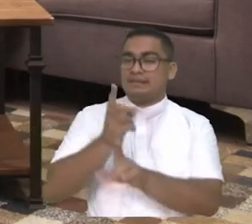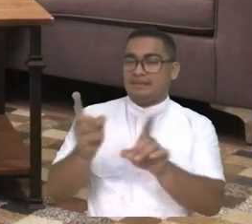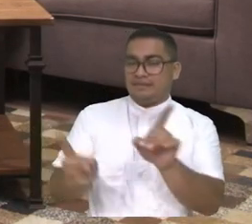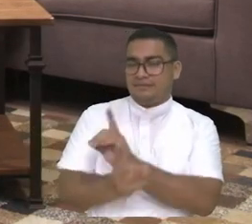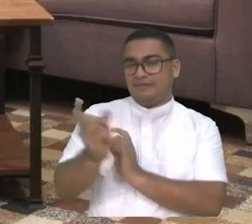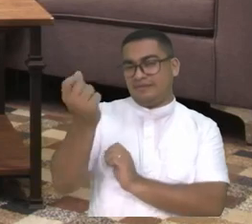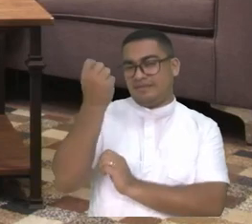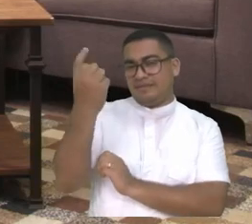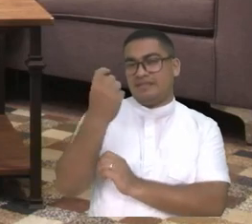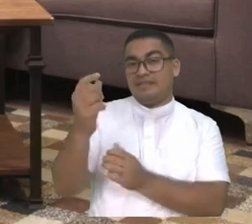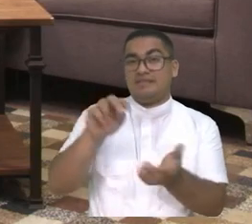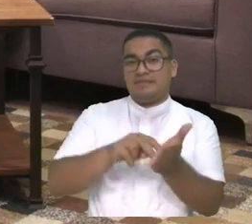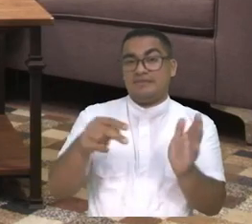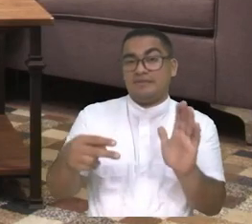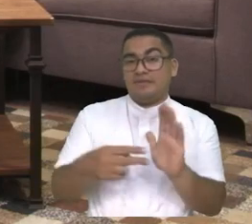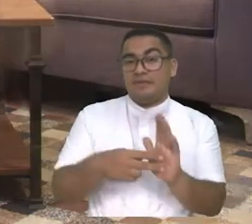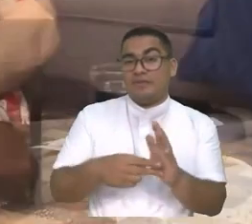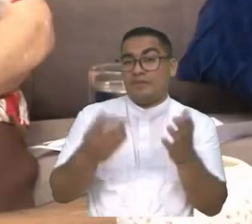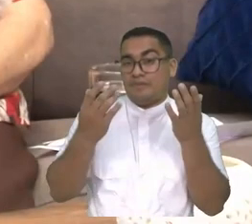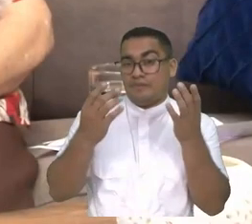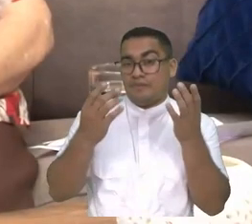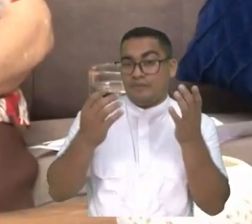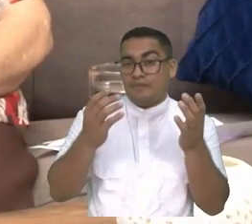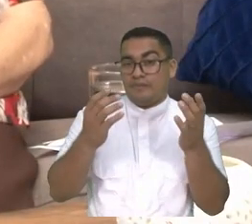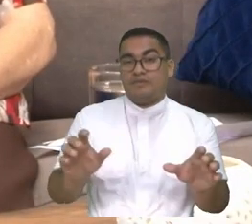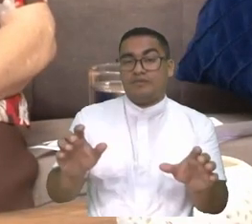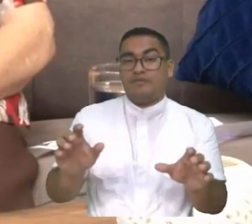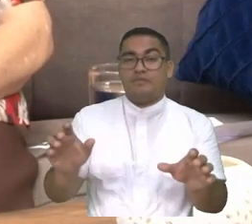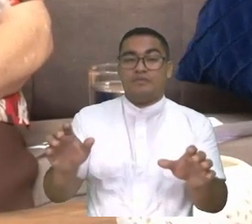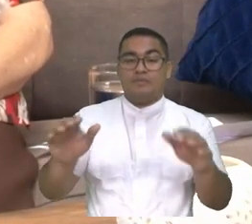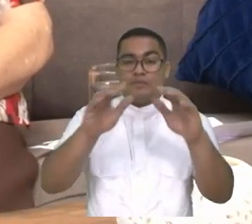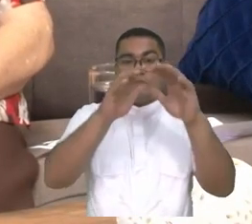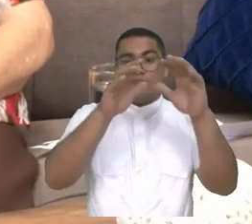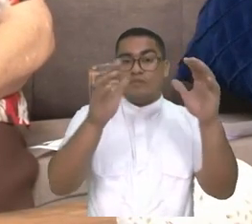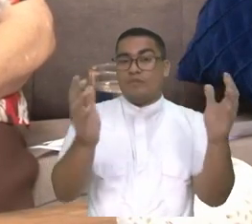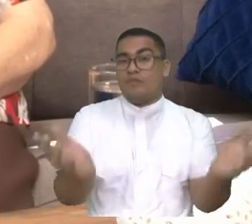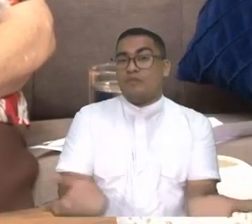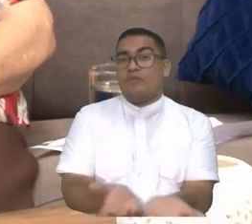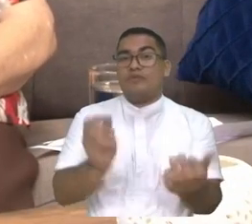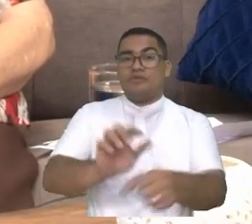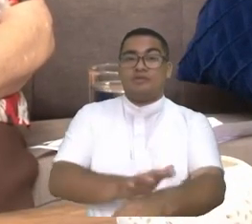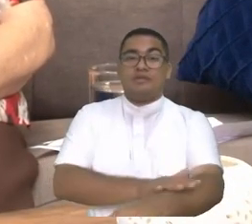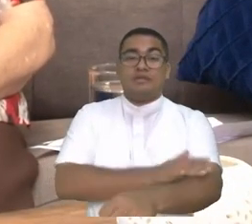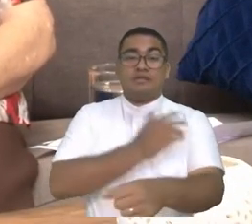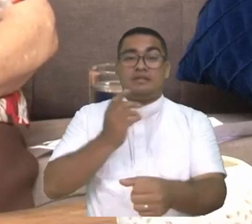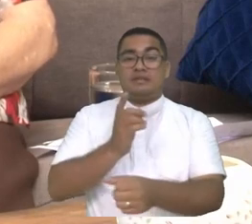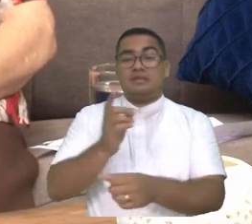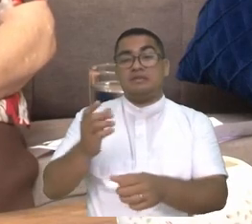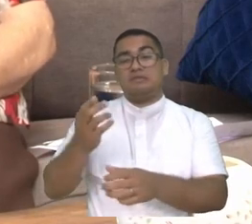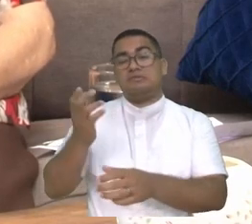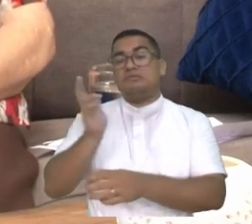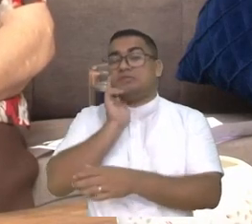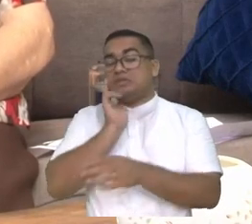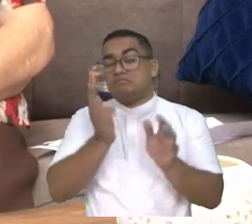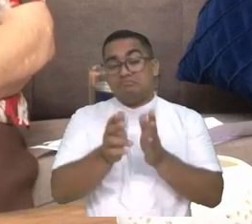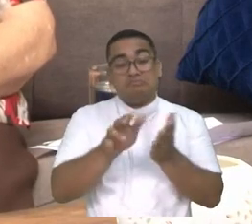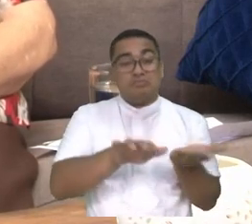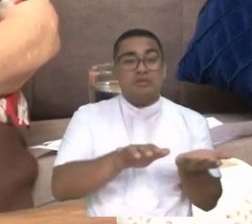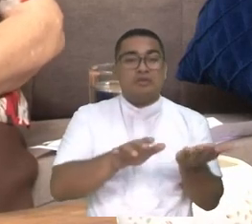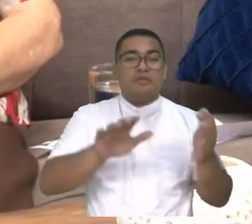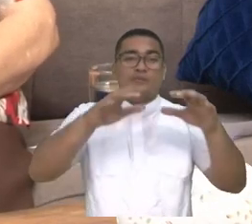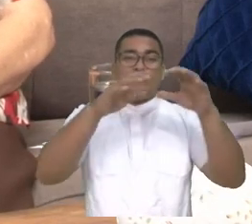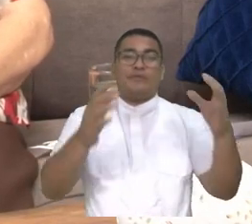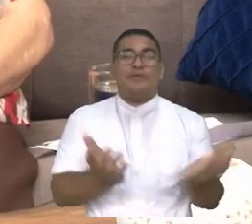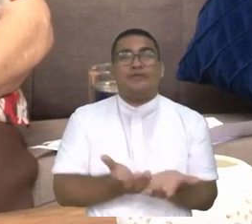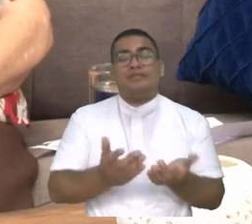verdaderamente todo lo que sintió el mundo cuando Rubén Darío falleció. Tenemos que